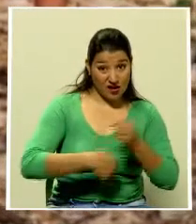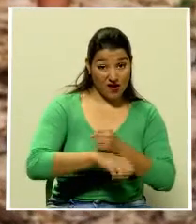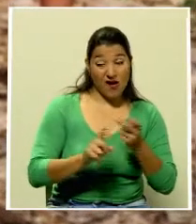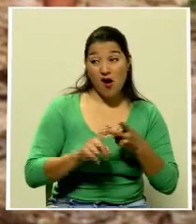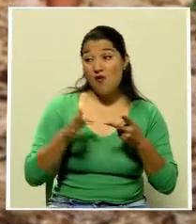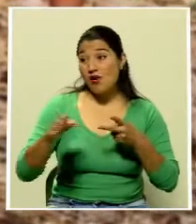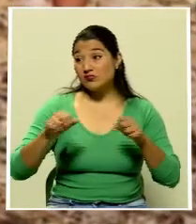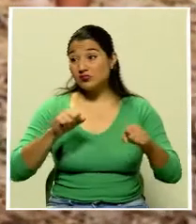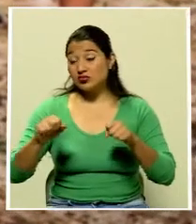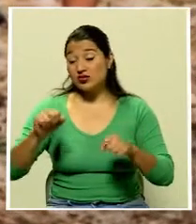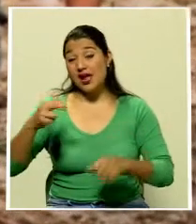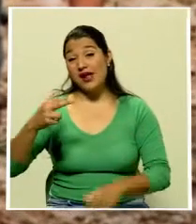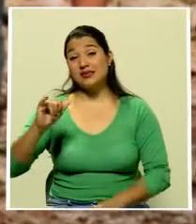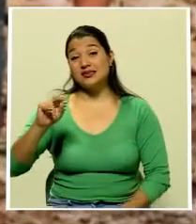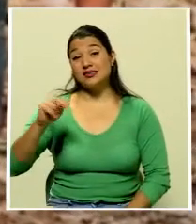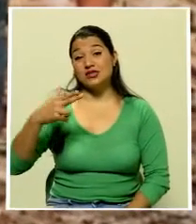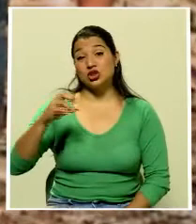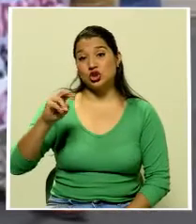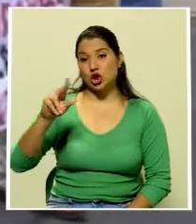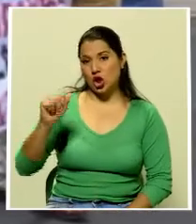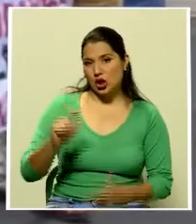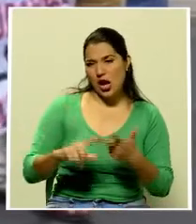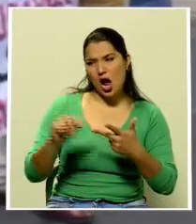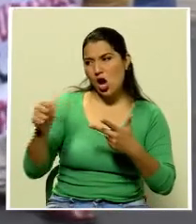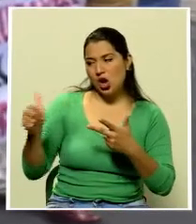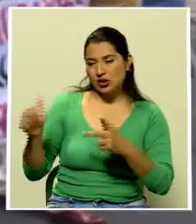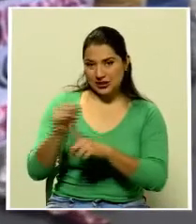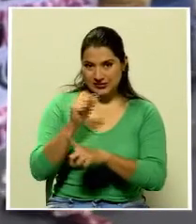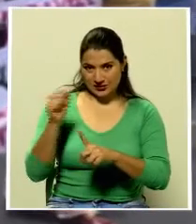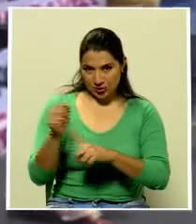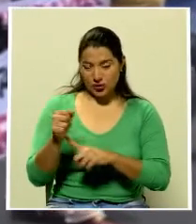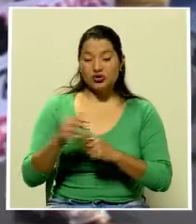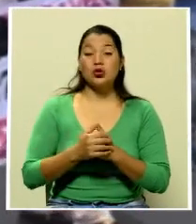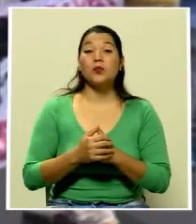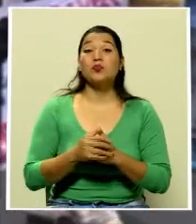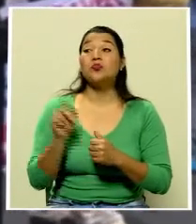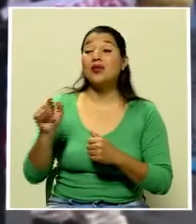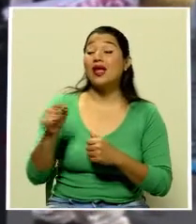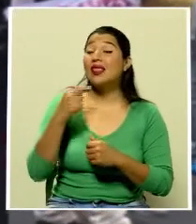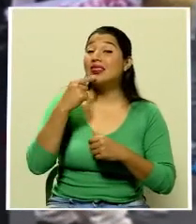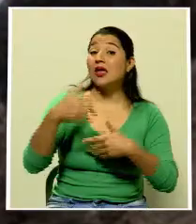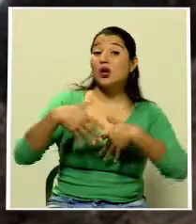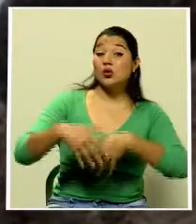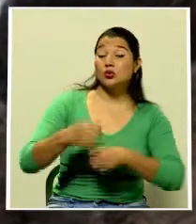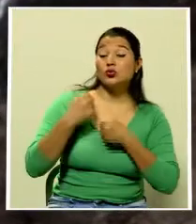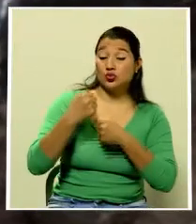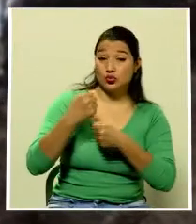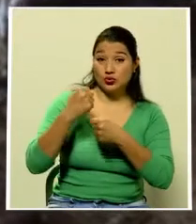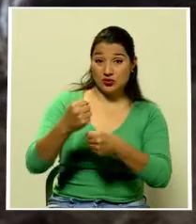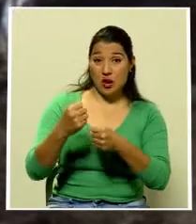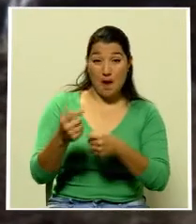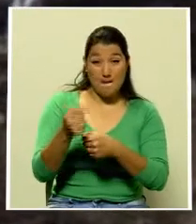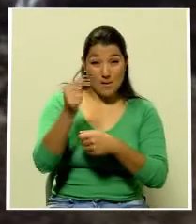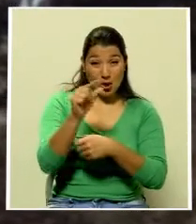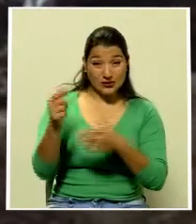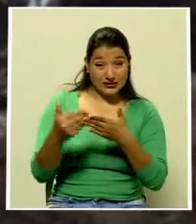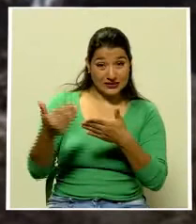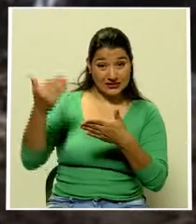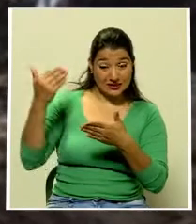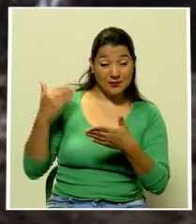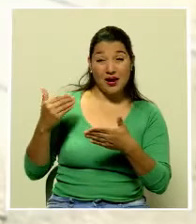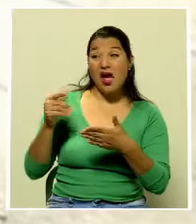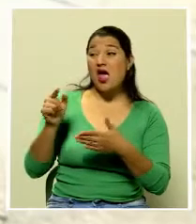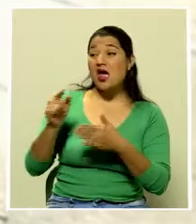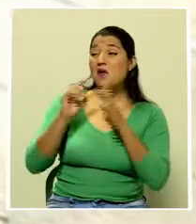por inundaciones y todo tipo de sucesos. Entre esos, manifestaciones. Precisamente hace pocas semanas fue abuchado